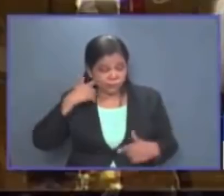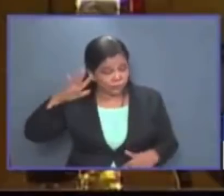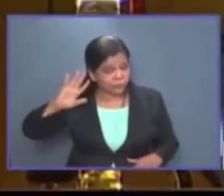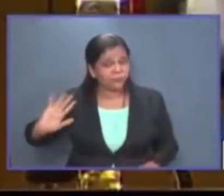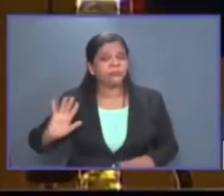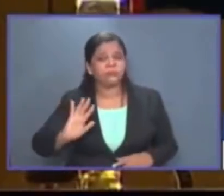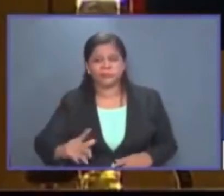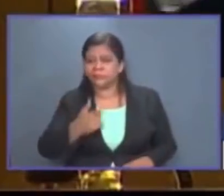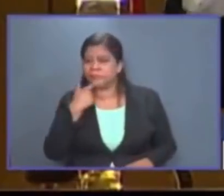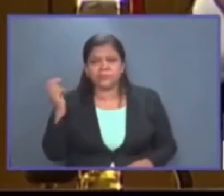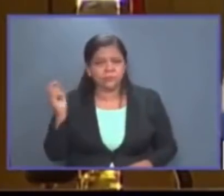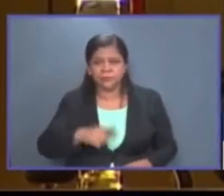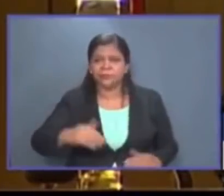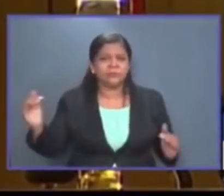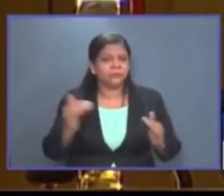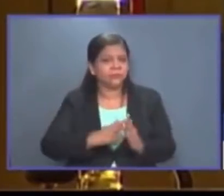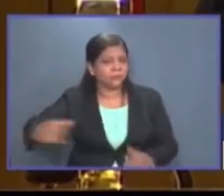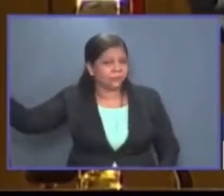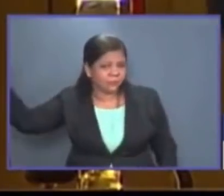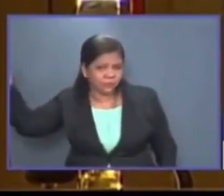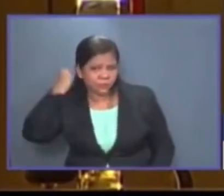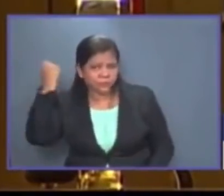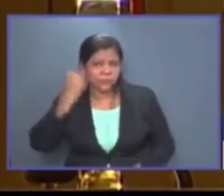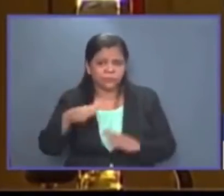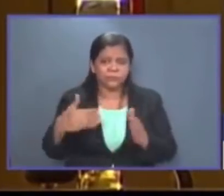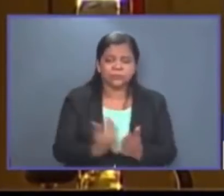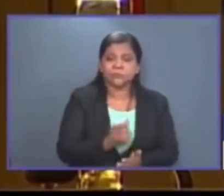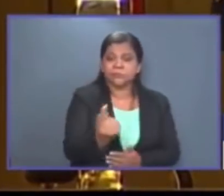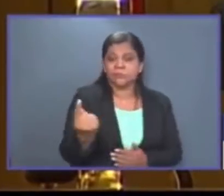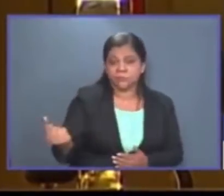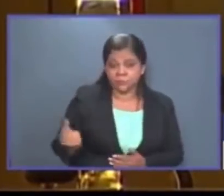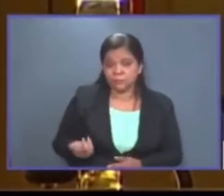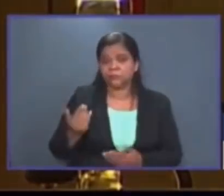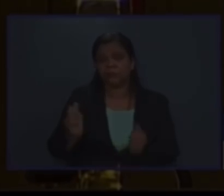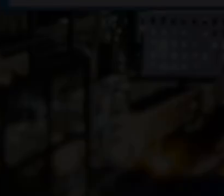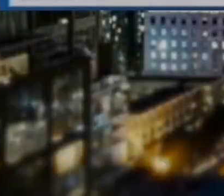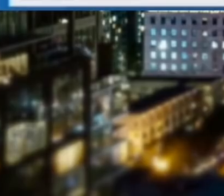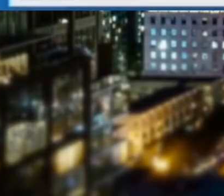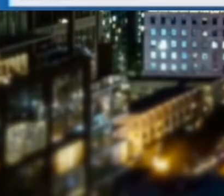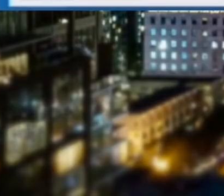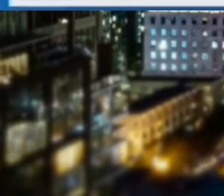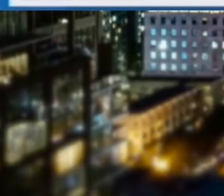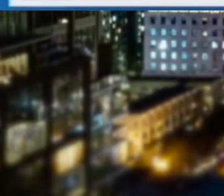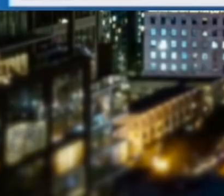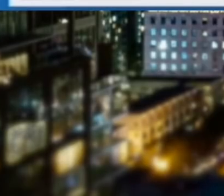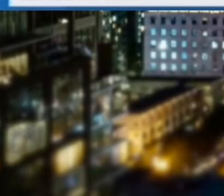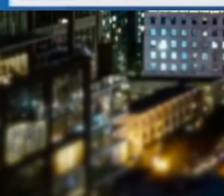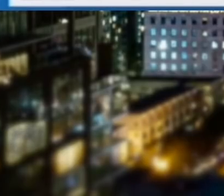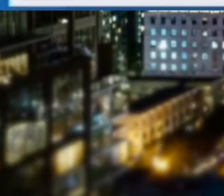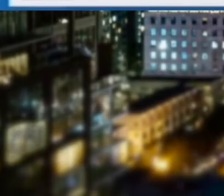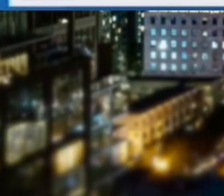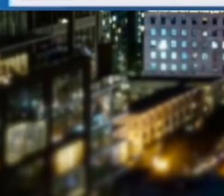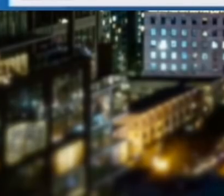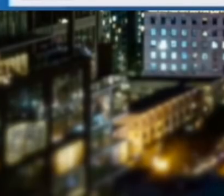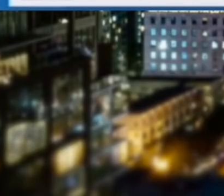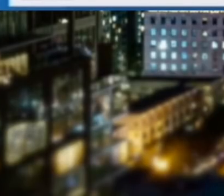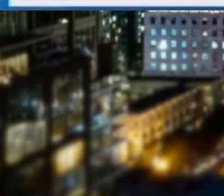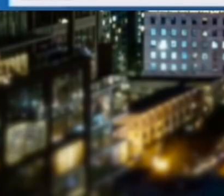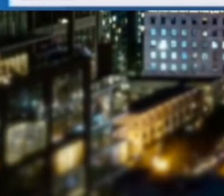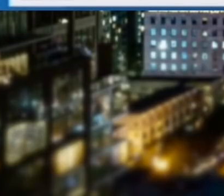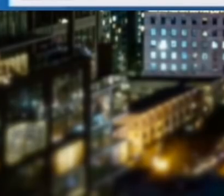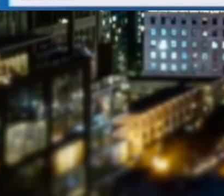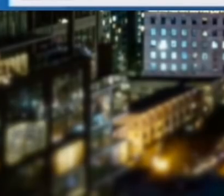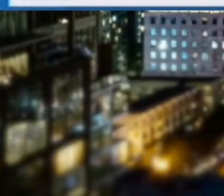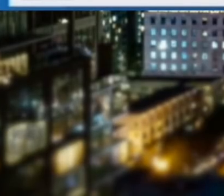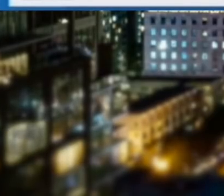y d para las personas que estuvieron con usted en el salvador algunos políticos hicieron pastores